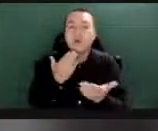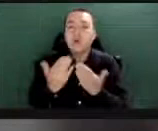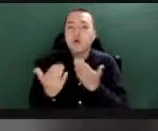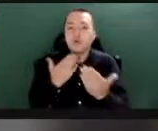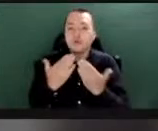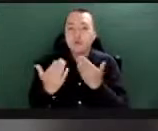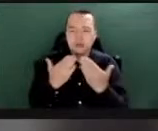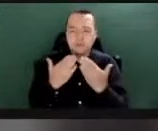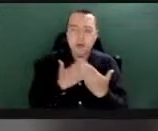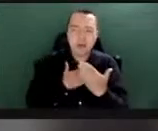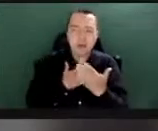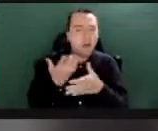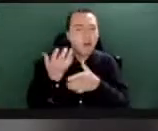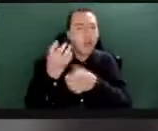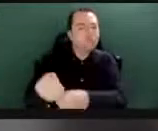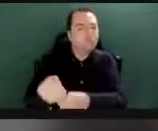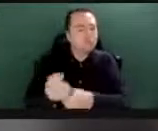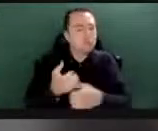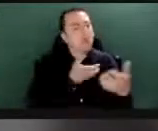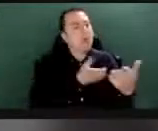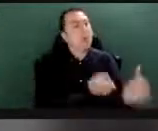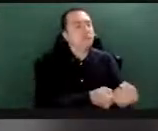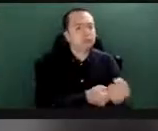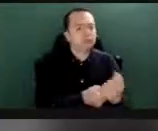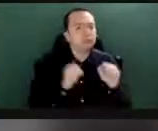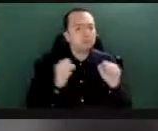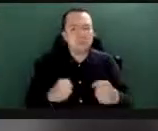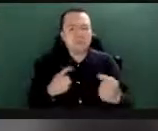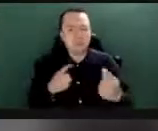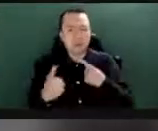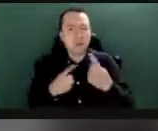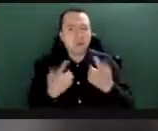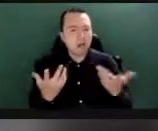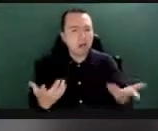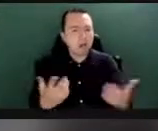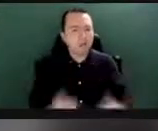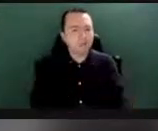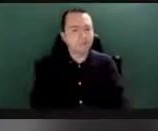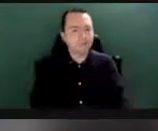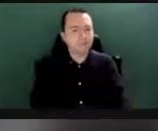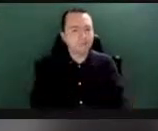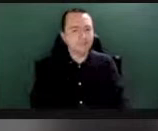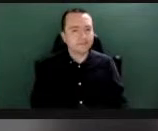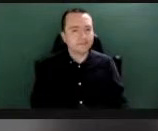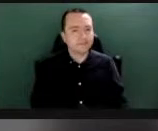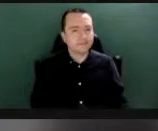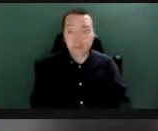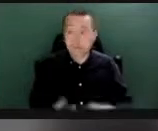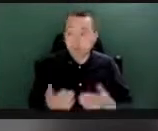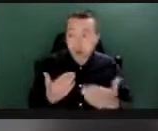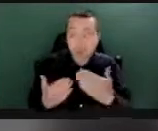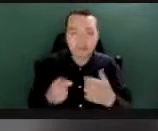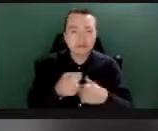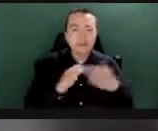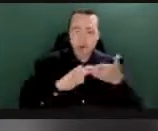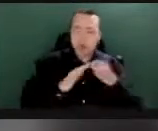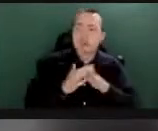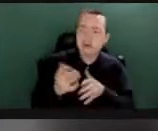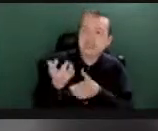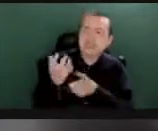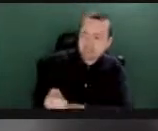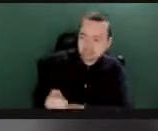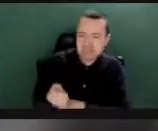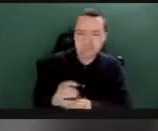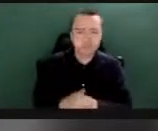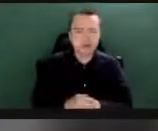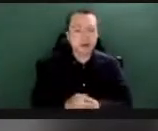visto que en la respuesta y en la resiliencia es esencial, es que haya confianza en lo que se está haciendo, confianza en la comunidad, confianza en quienes